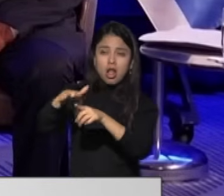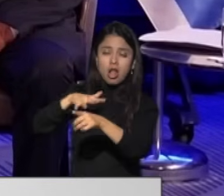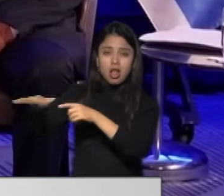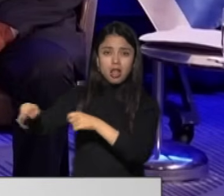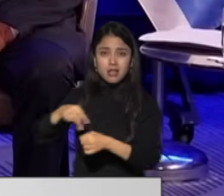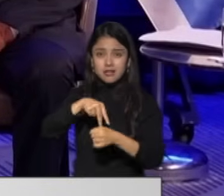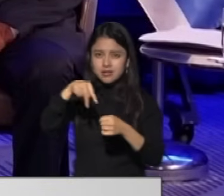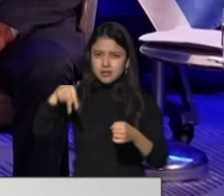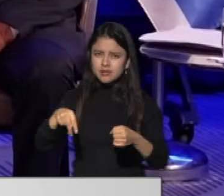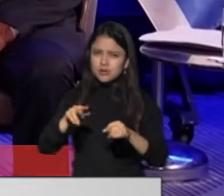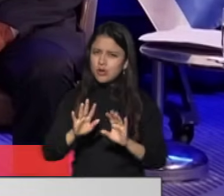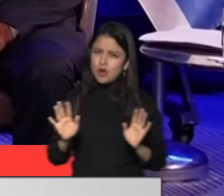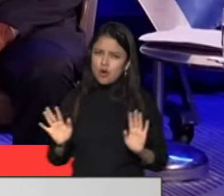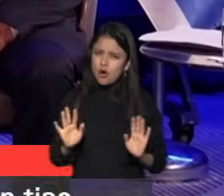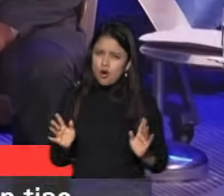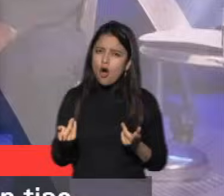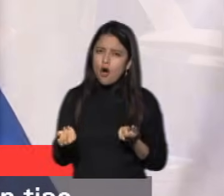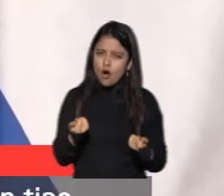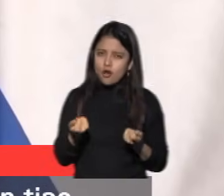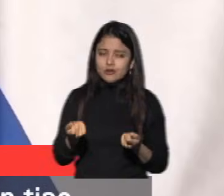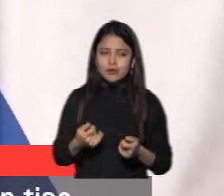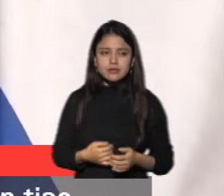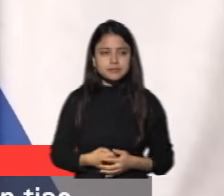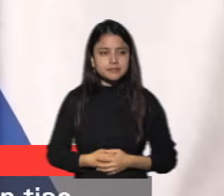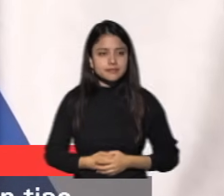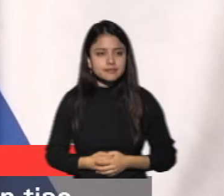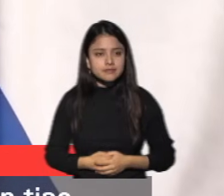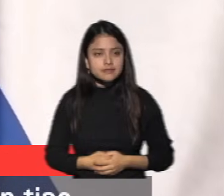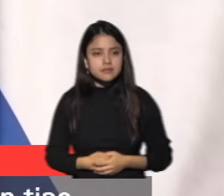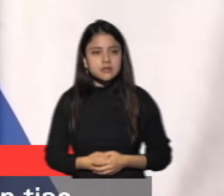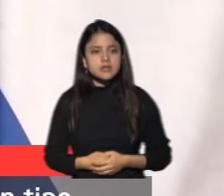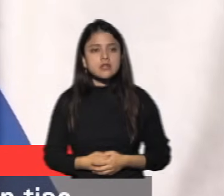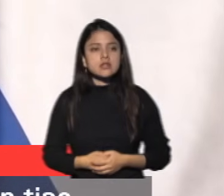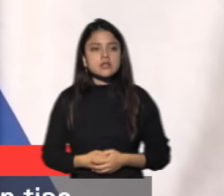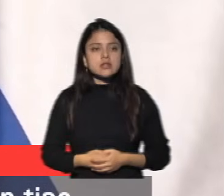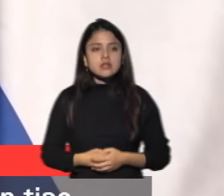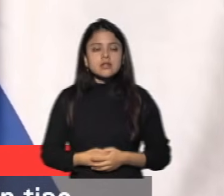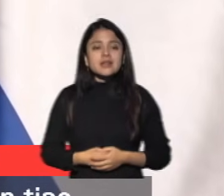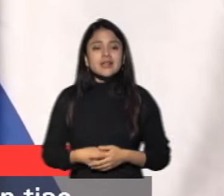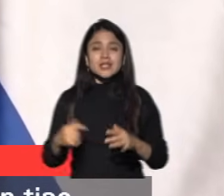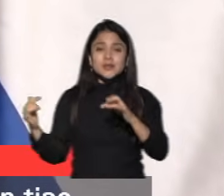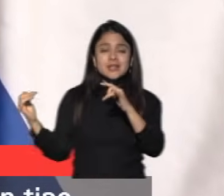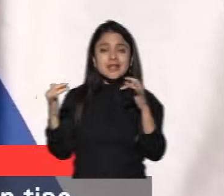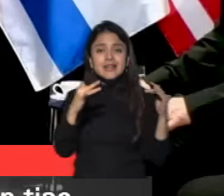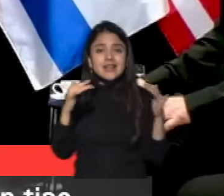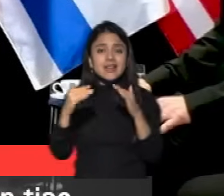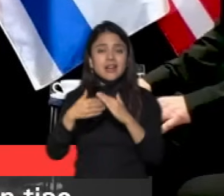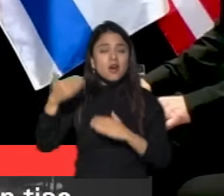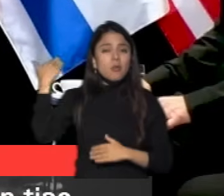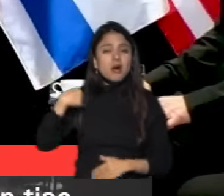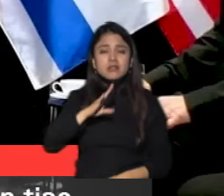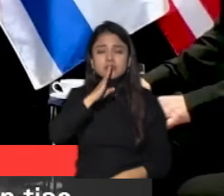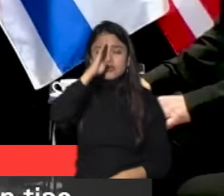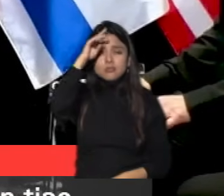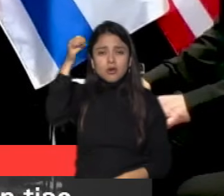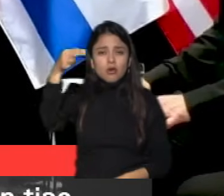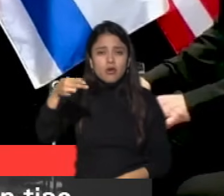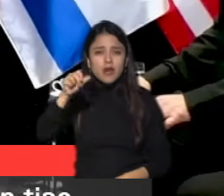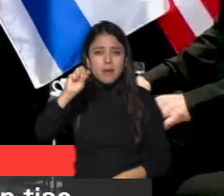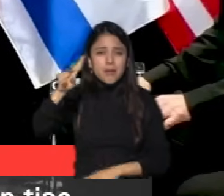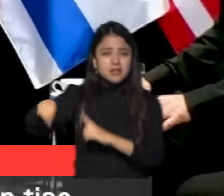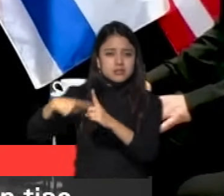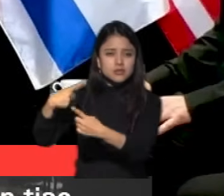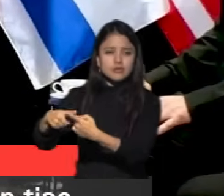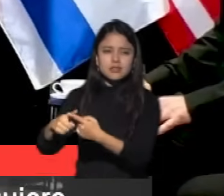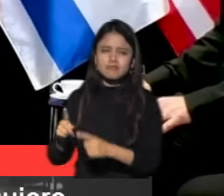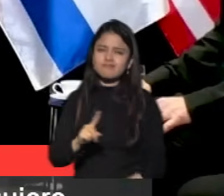las vidas palestinas. This would be a different kind of war because Hamas is a different kind of enemy. While